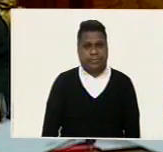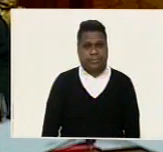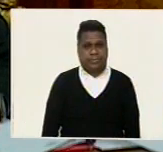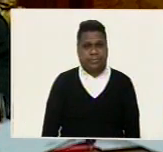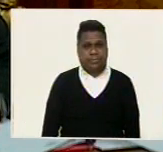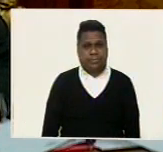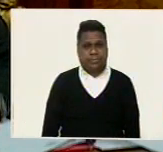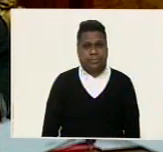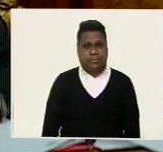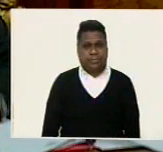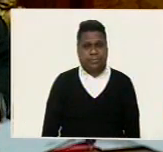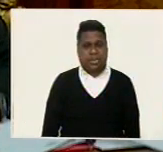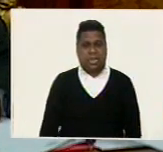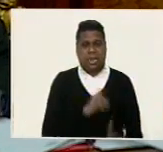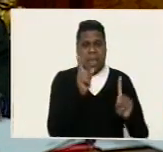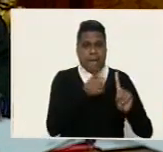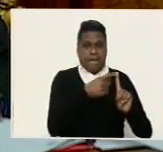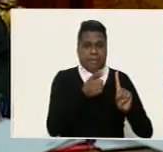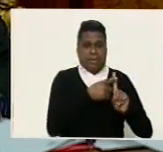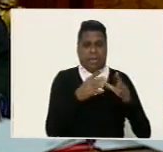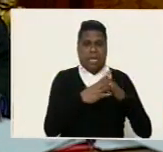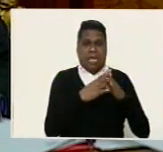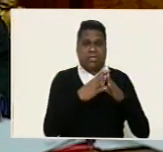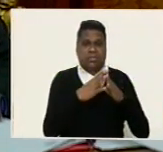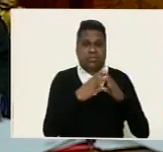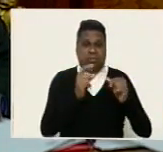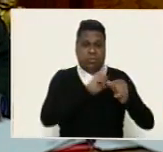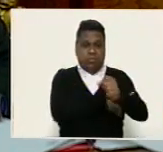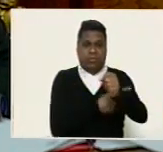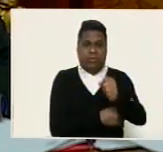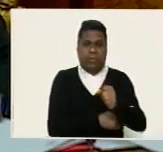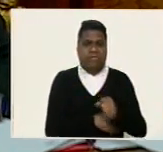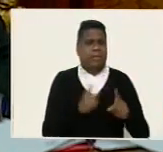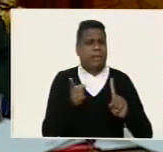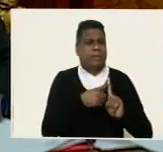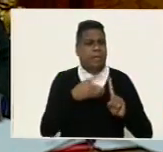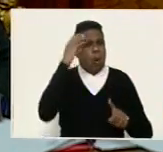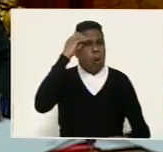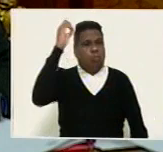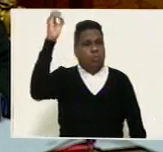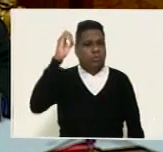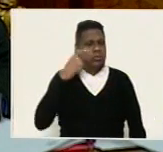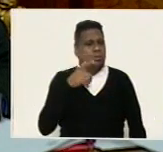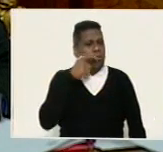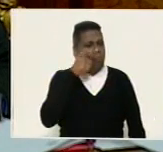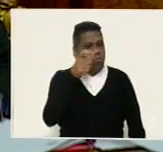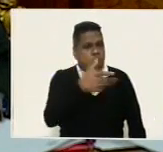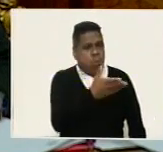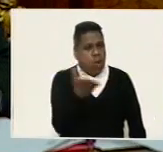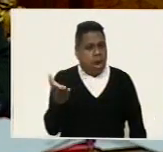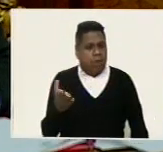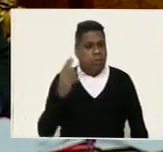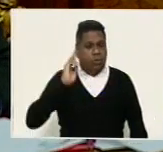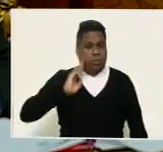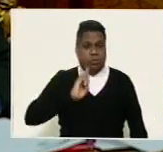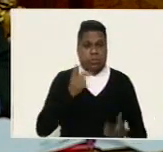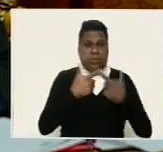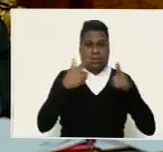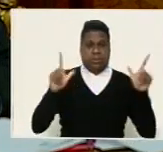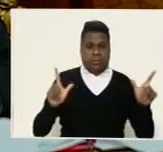considerando que la primera de todas las fuerzas es la opinión pública en consideración del libertador Simón